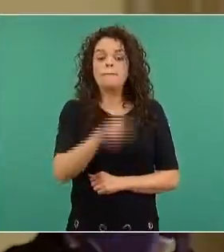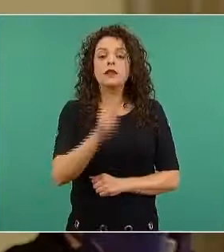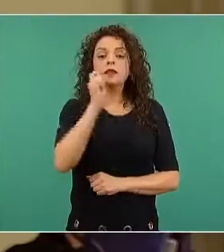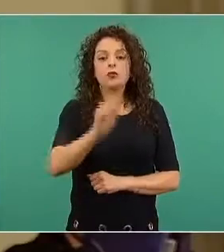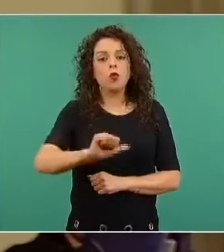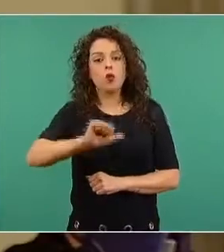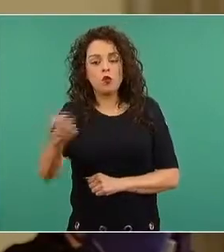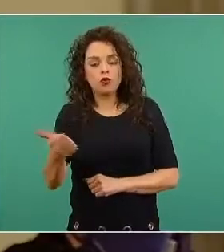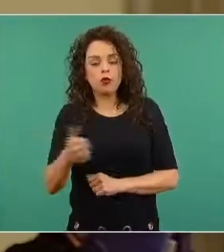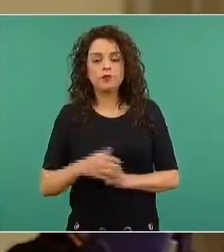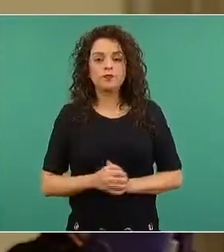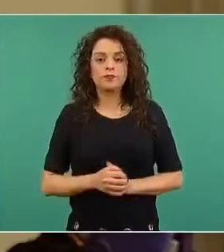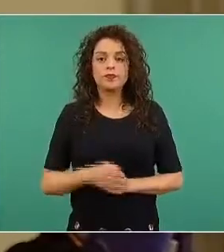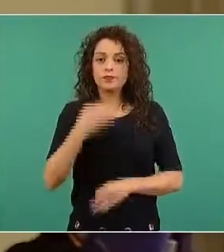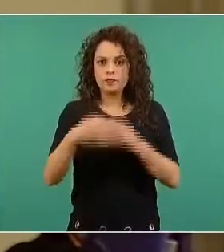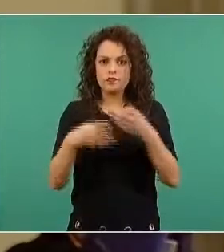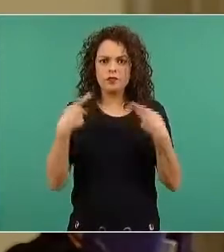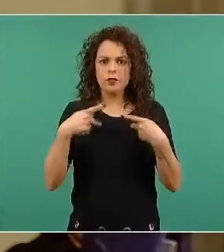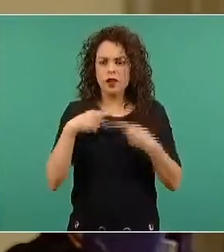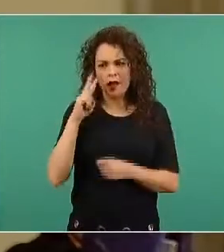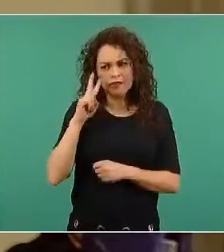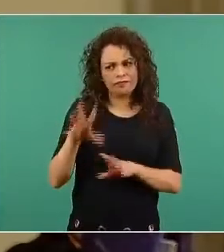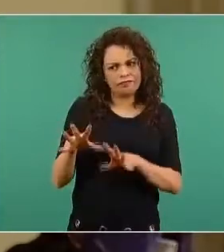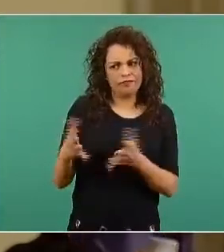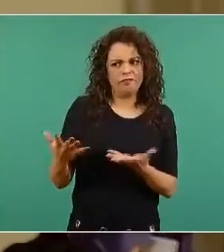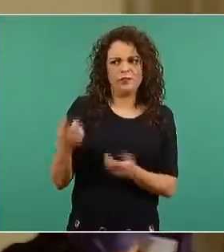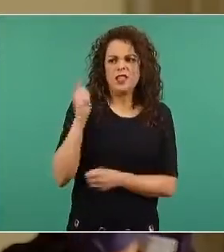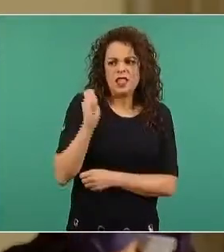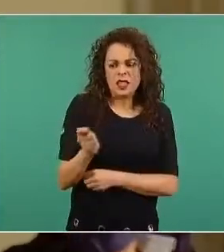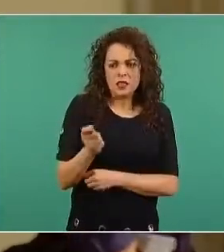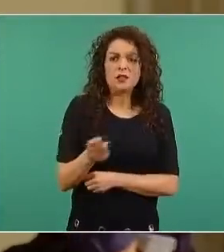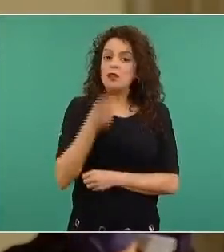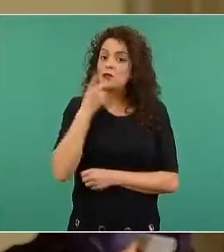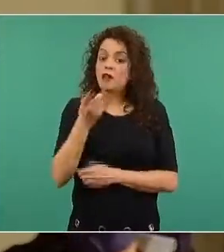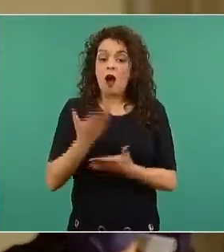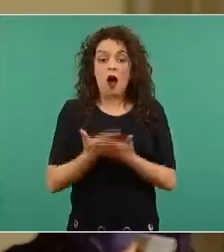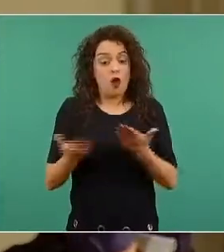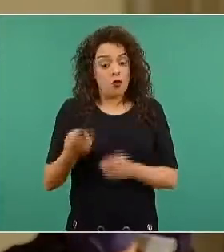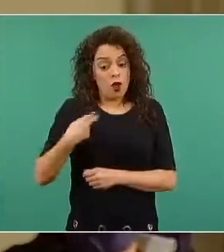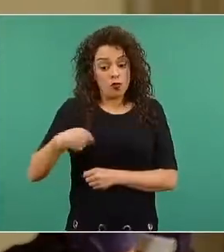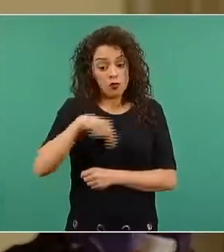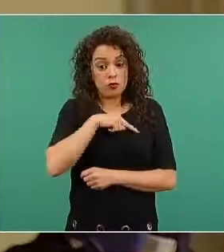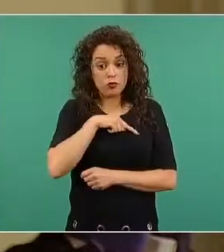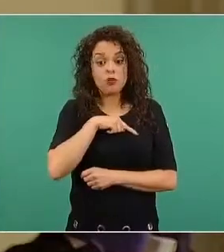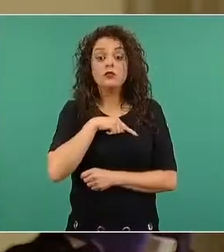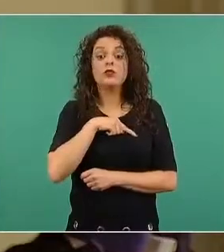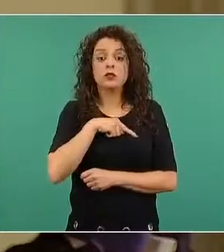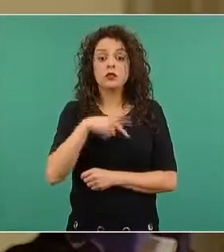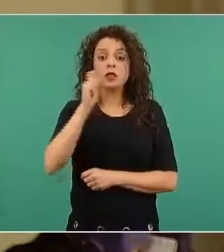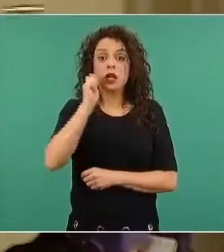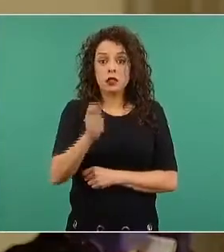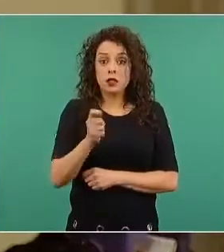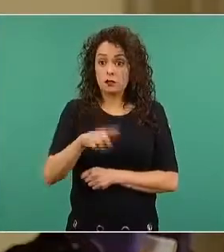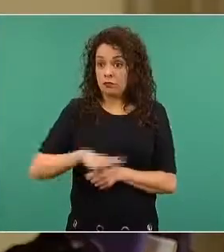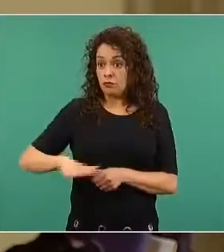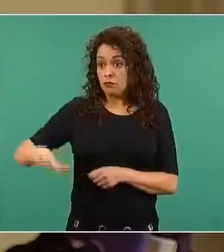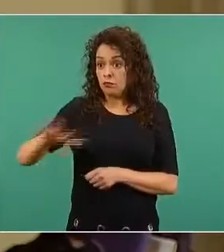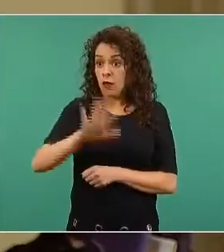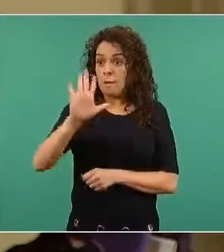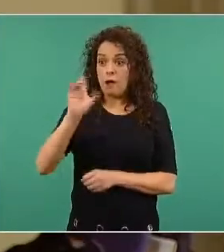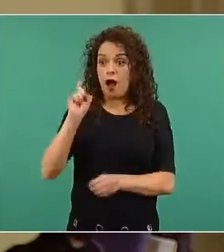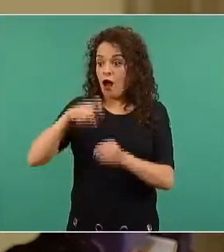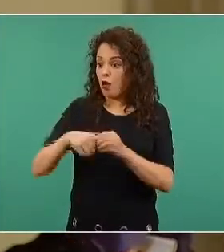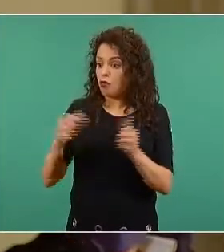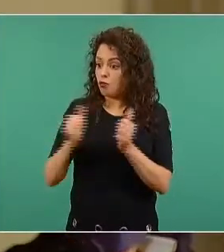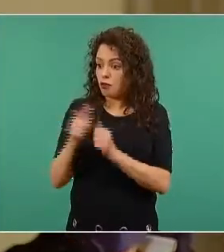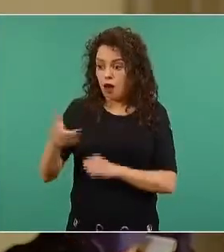situación que también llama mucho la atención, que ahora resulta que nosotros dependemos de la presidencia, de la vocería o de su